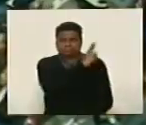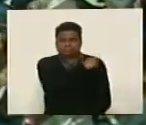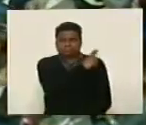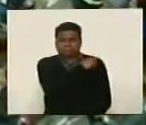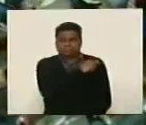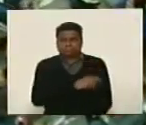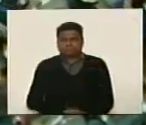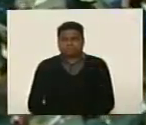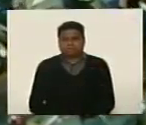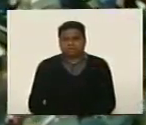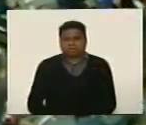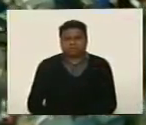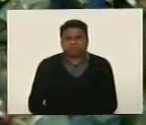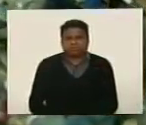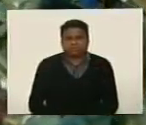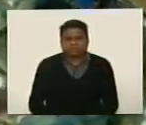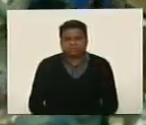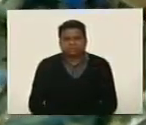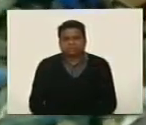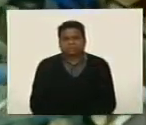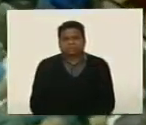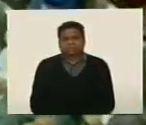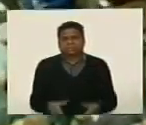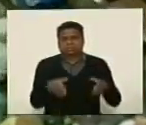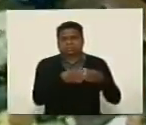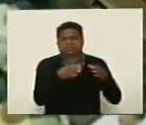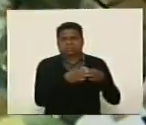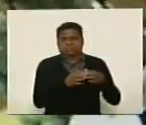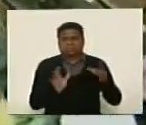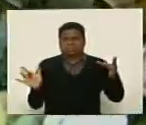esta comisión de enlace